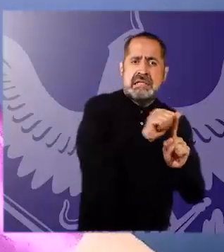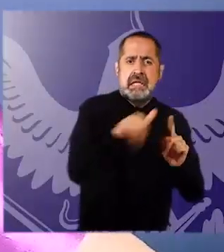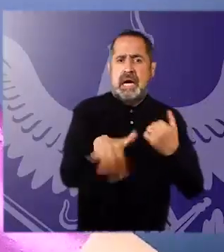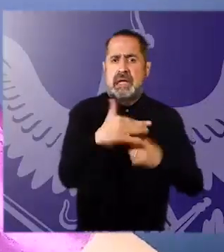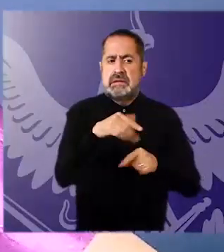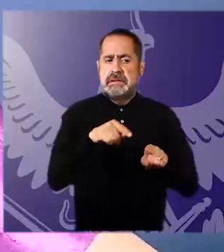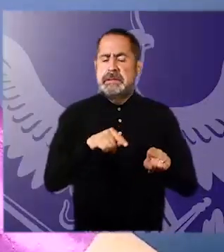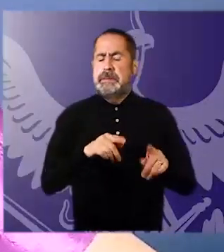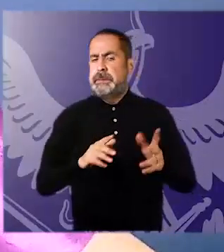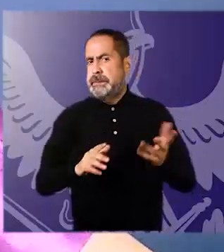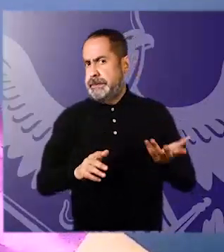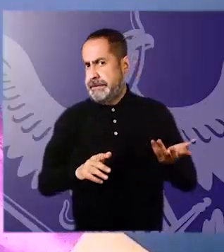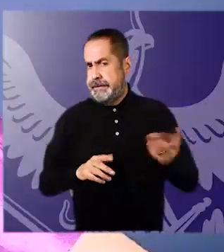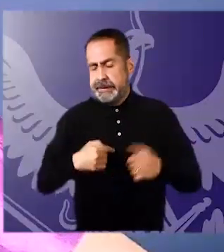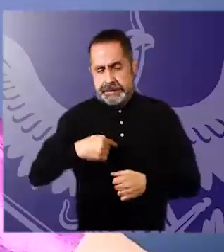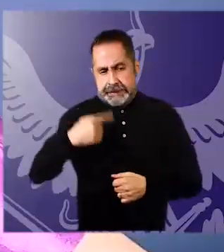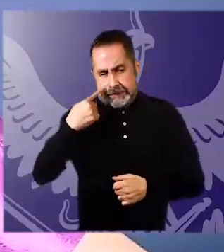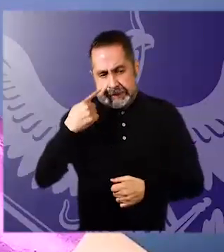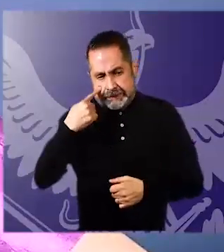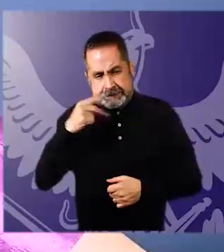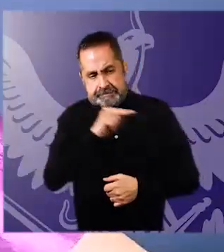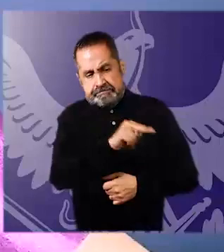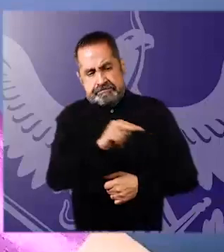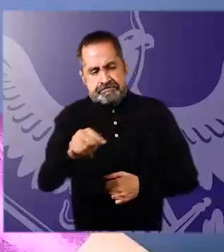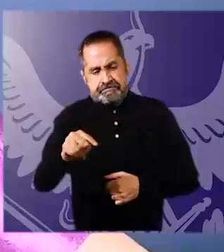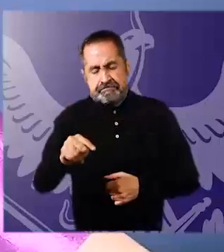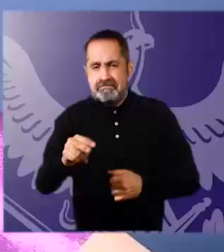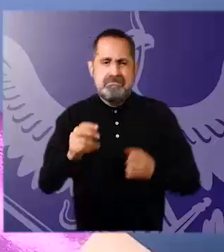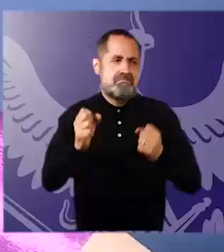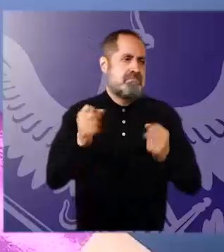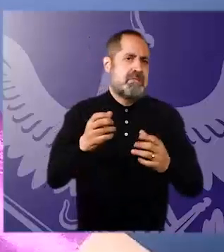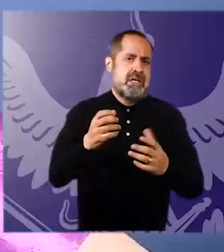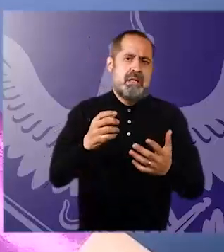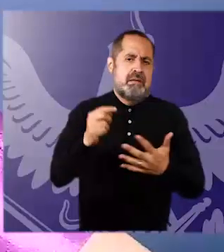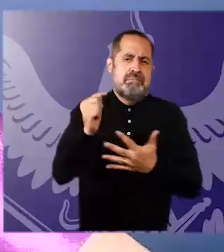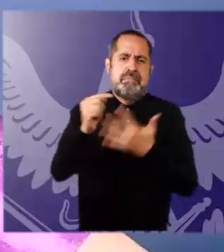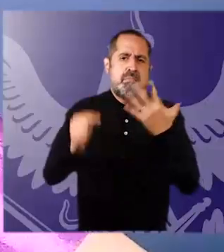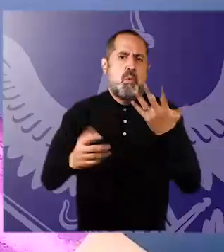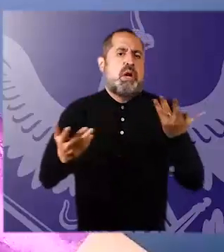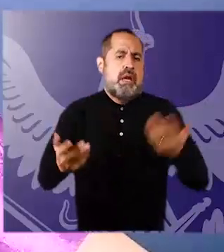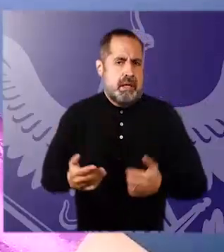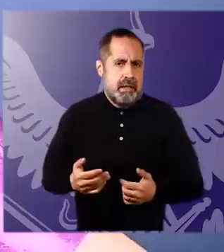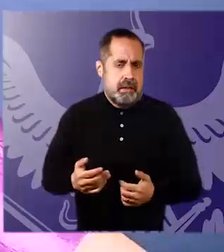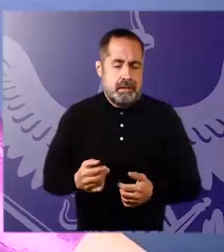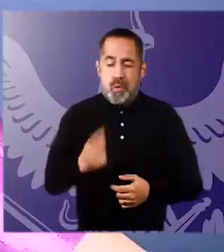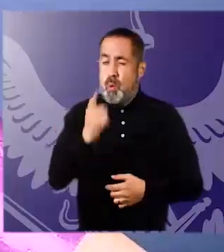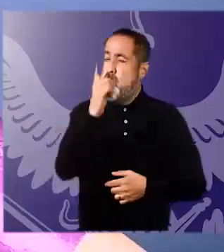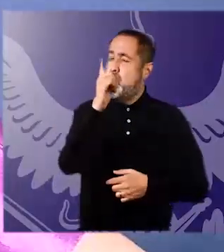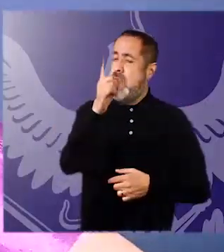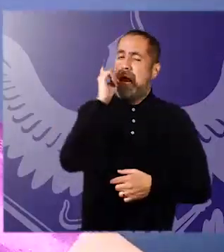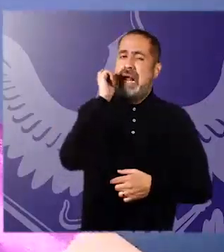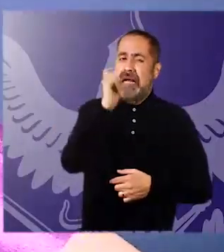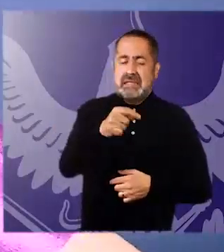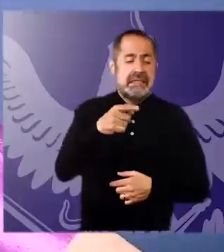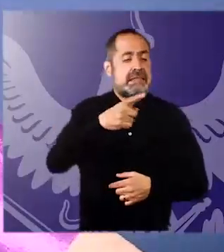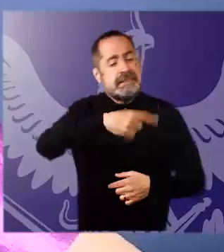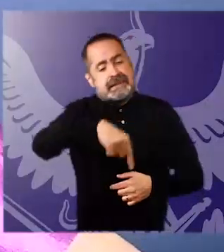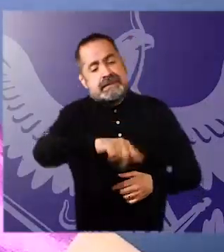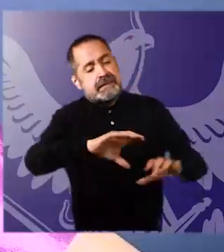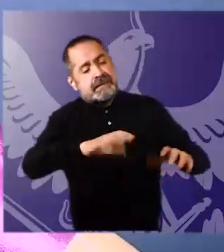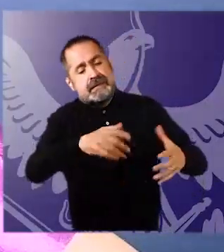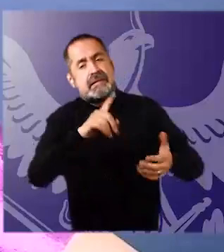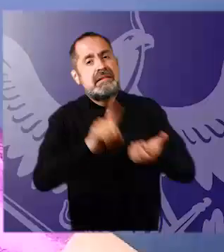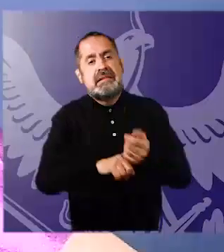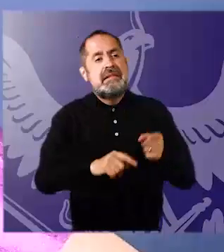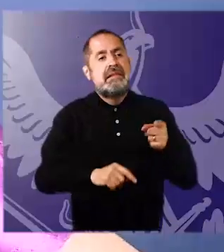Y lo que se ha podido observar es que esto es producto de múltiples factores. Uno principalísimo es